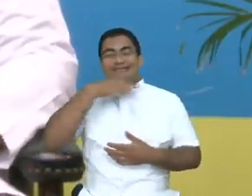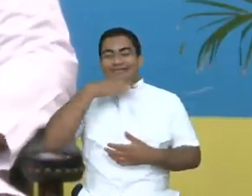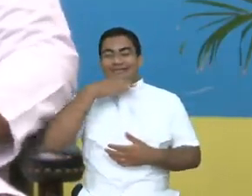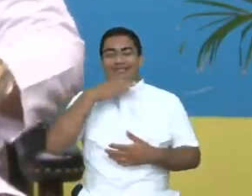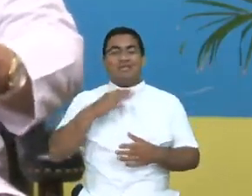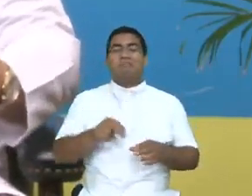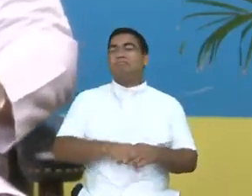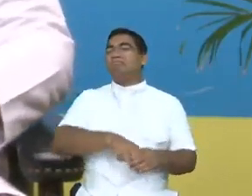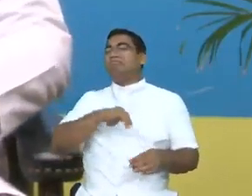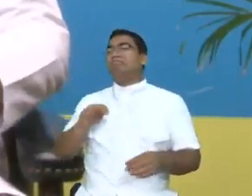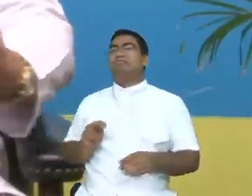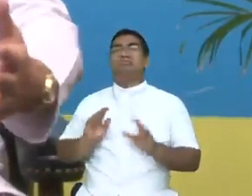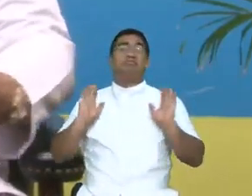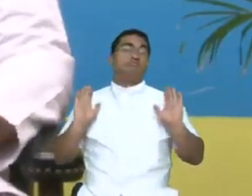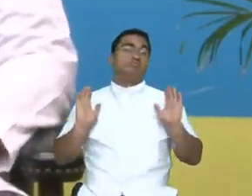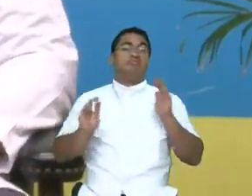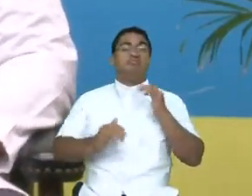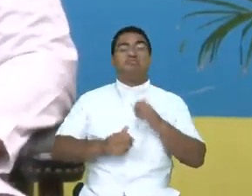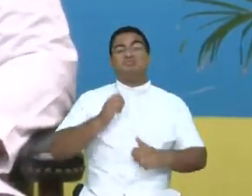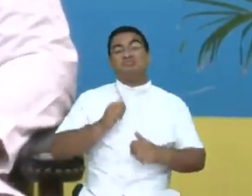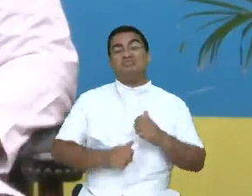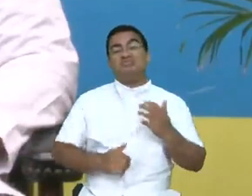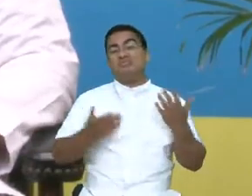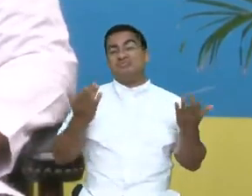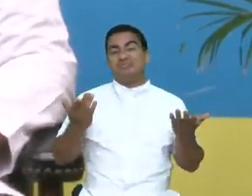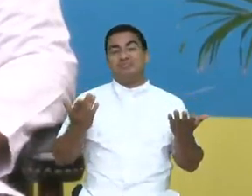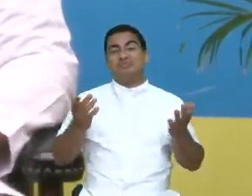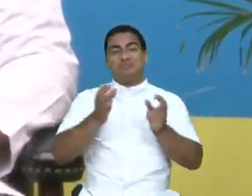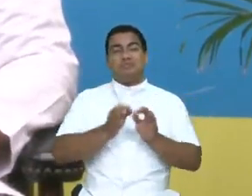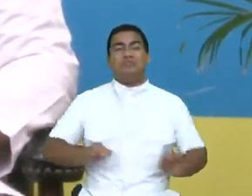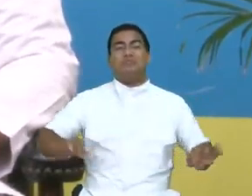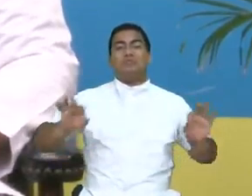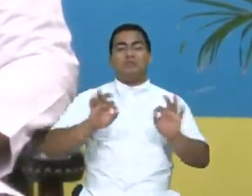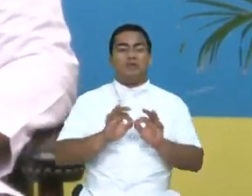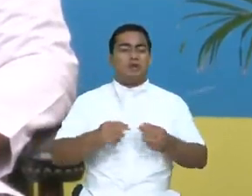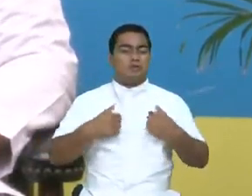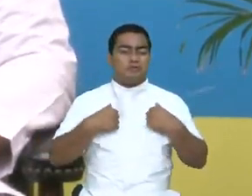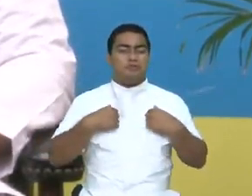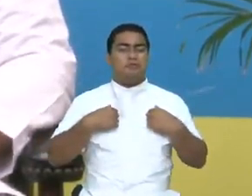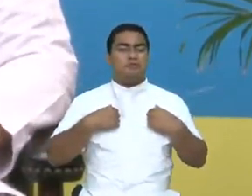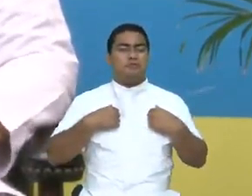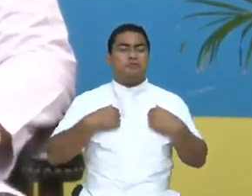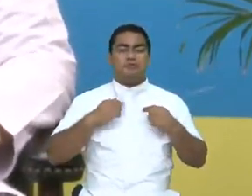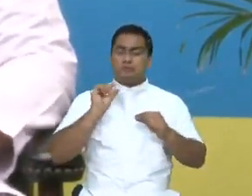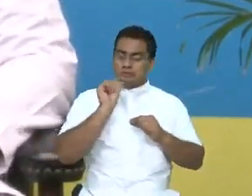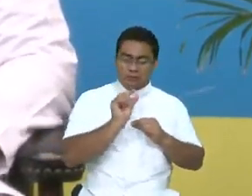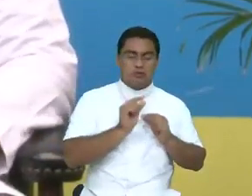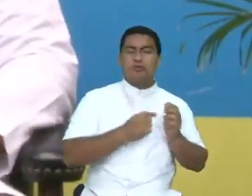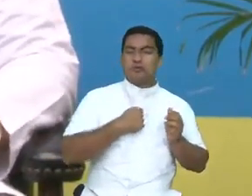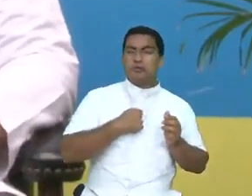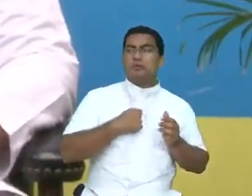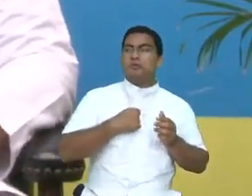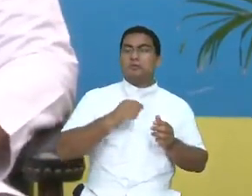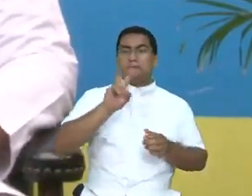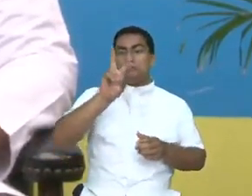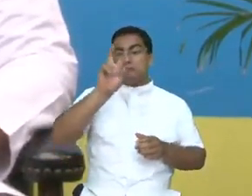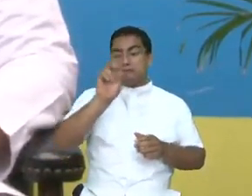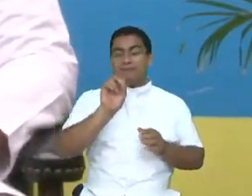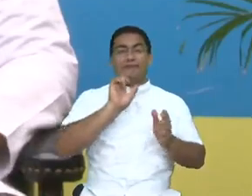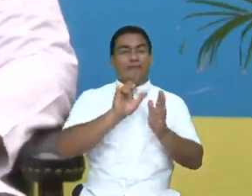termina dañándose. Lo correcto es hacerlo de manera gradual, con el hecho de solo caminar 20